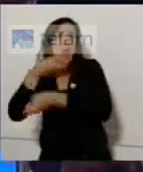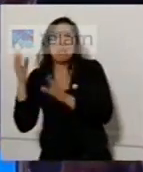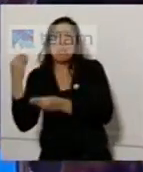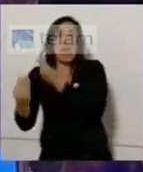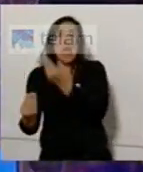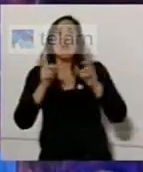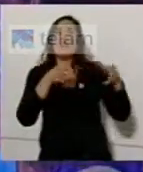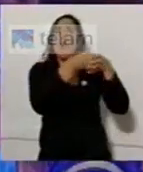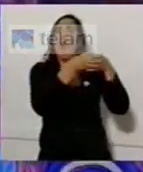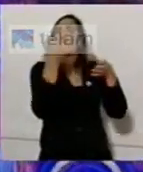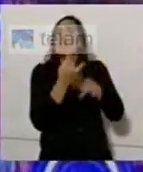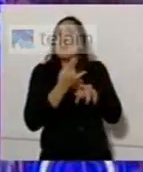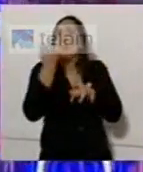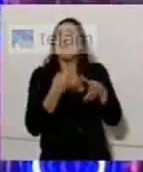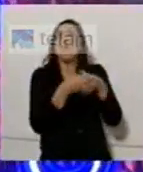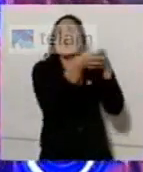partido.